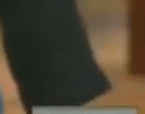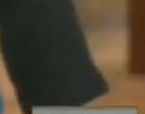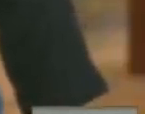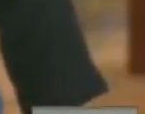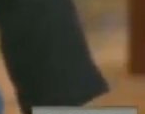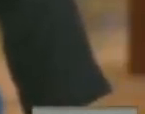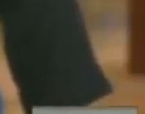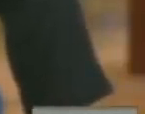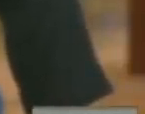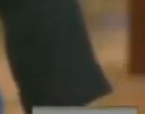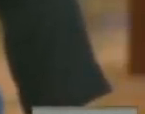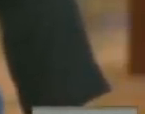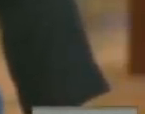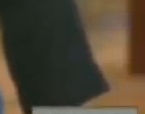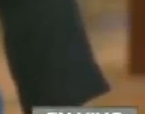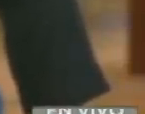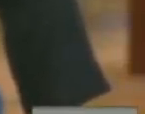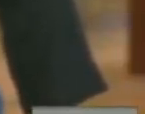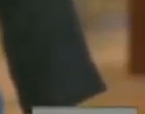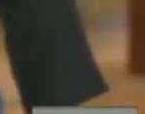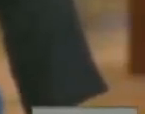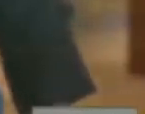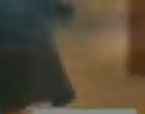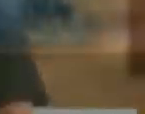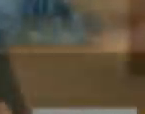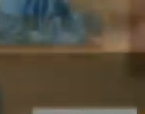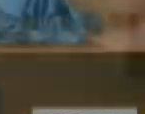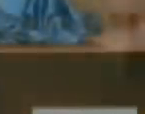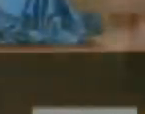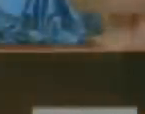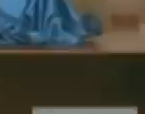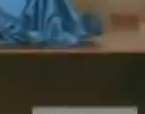voto. CNE, tiempo de elegir.